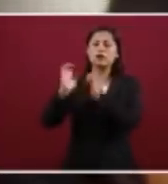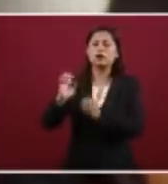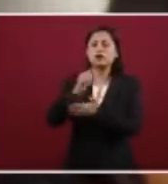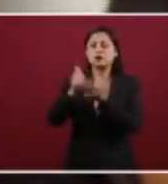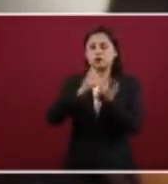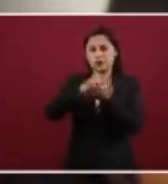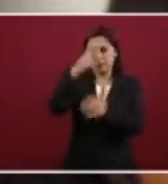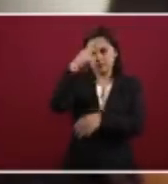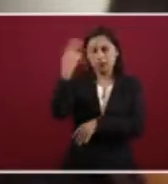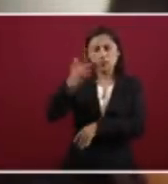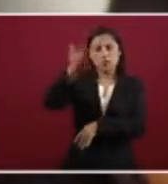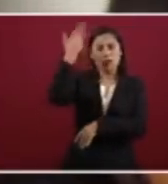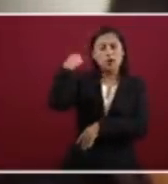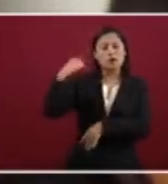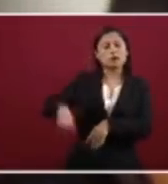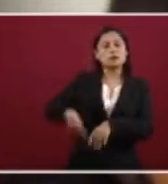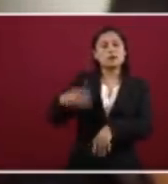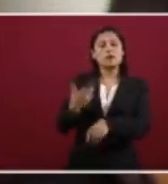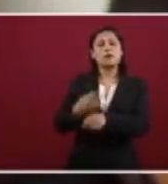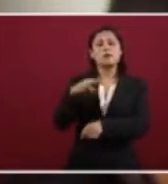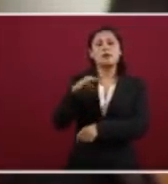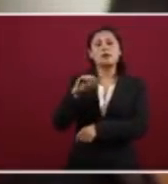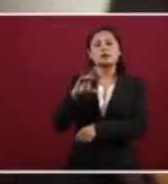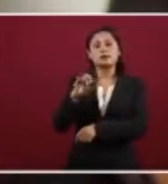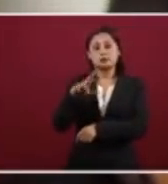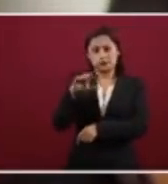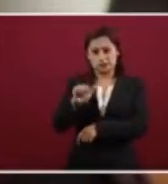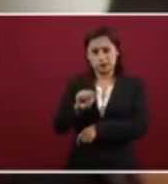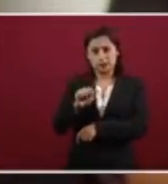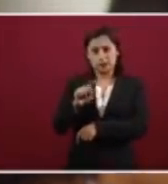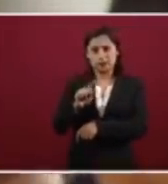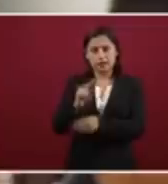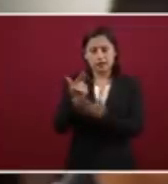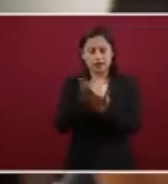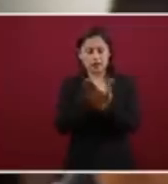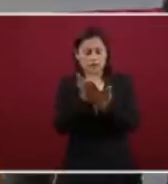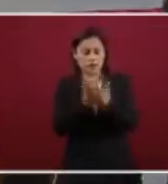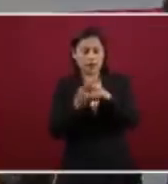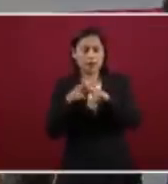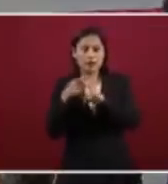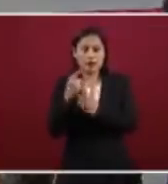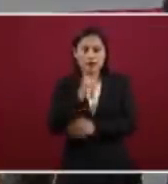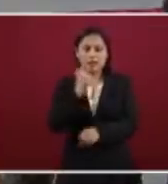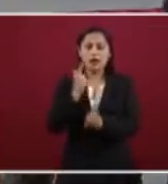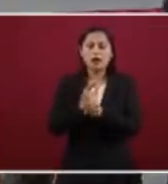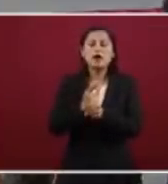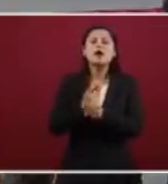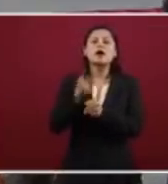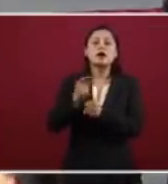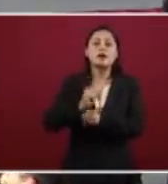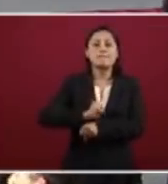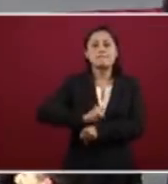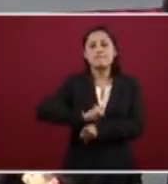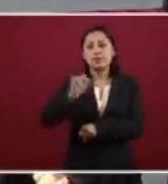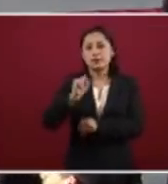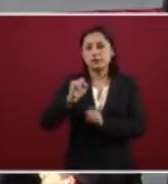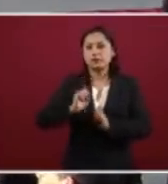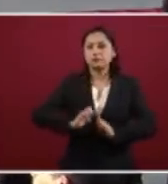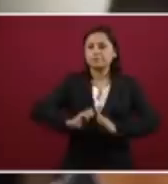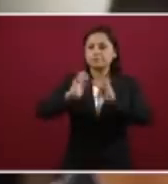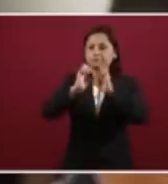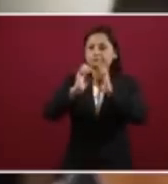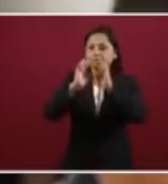Mancera. ¿Detectaron que se inflaron los costos de demolición de estos